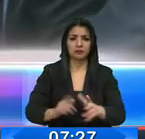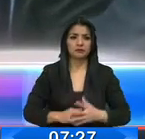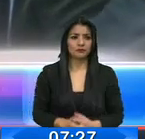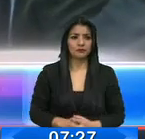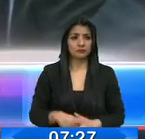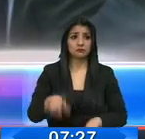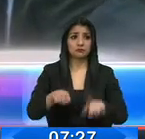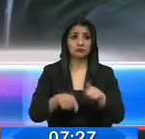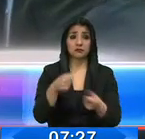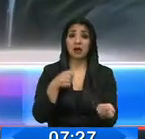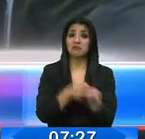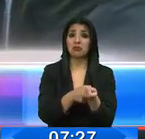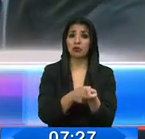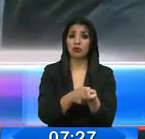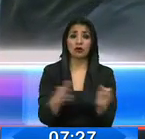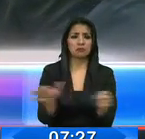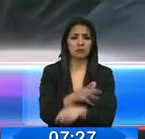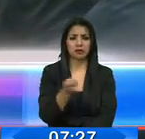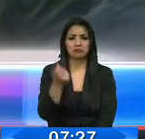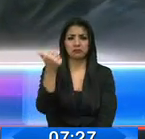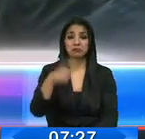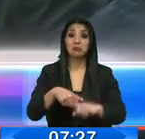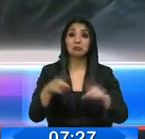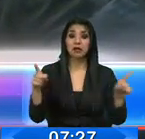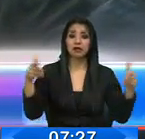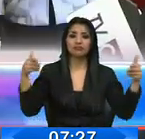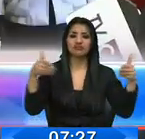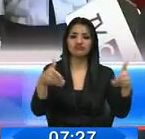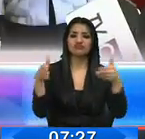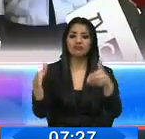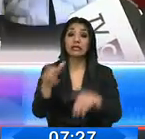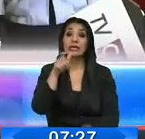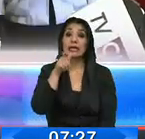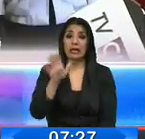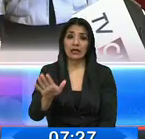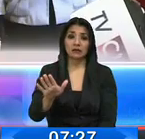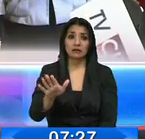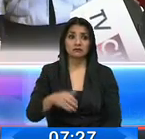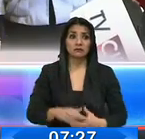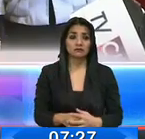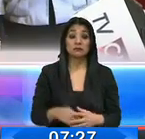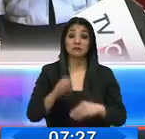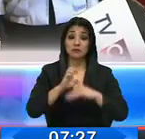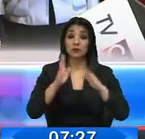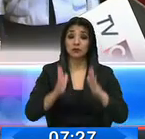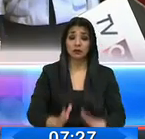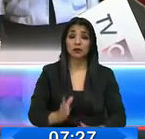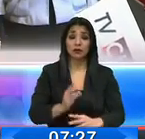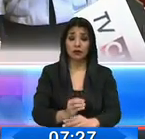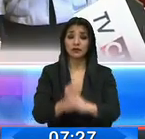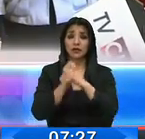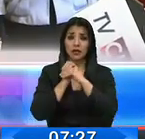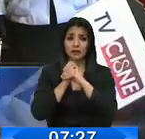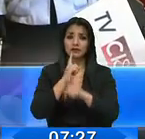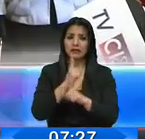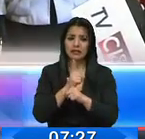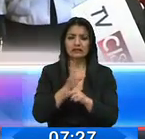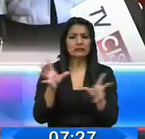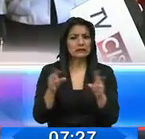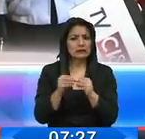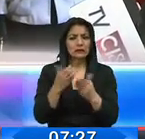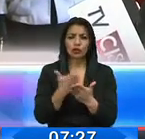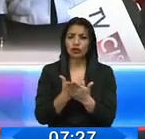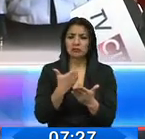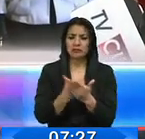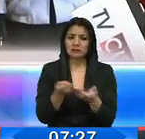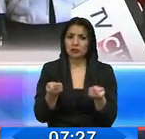algunos que apoyan una eliminación siempre y cuando se aplique la focalización. Tenemos la obligación los ecuatorianos de apretarnos el cinturón y